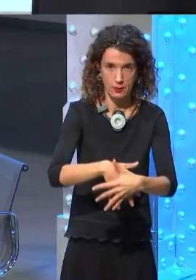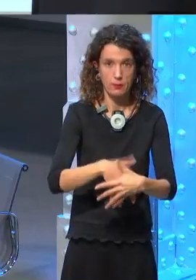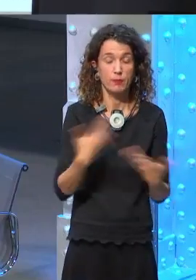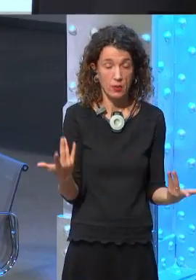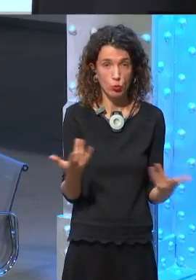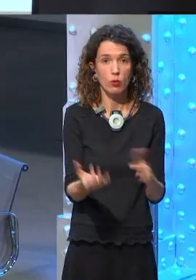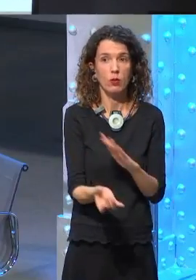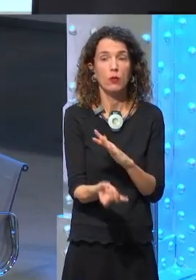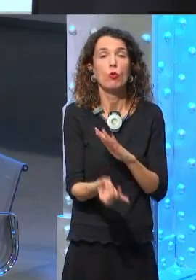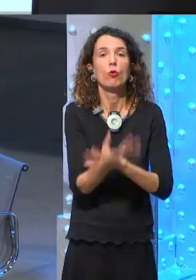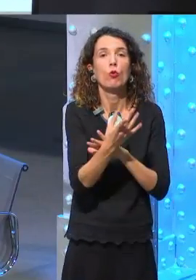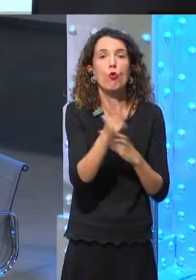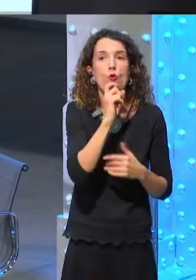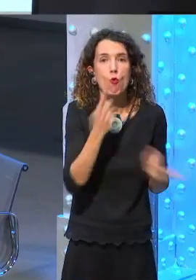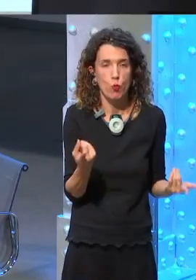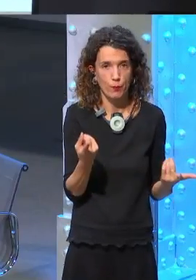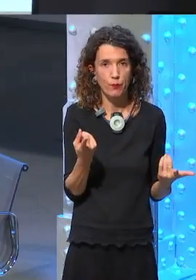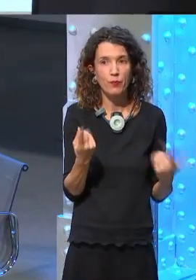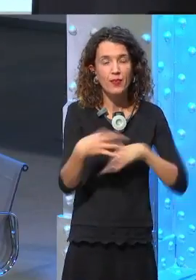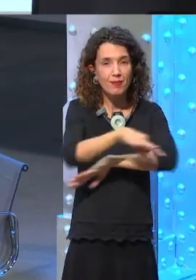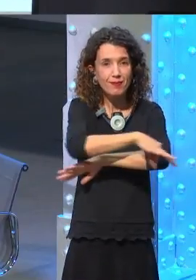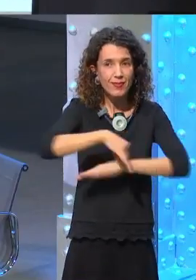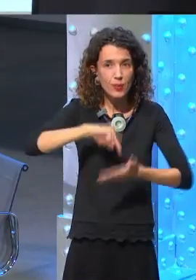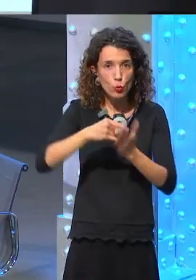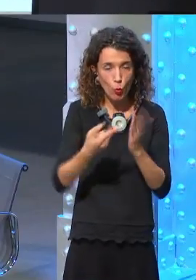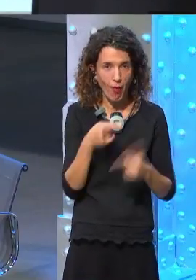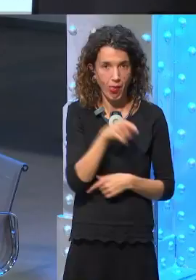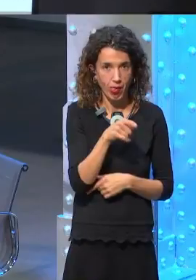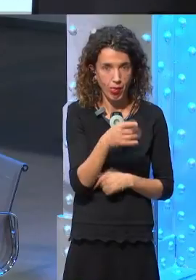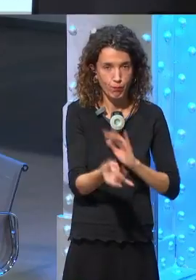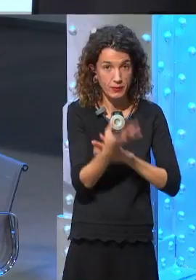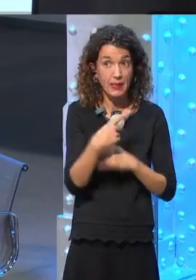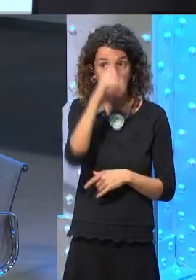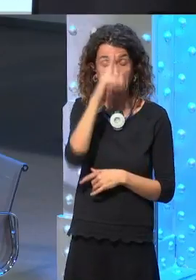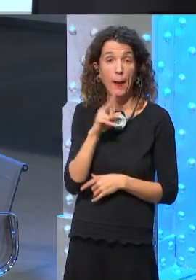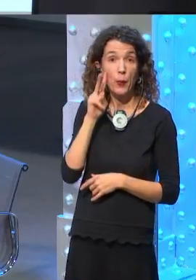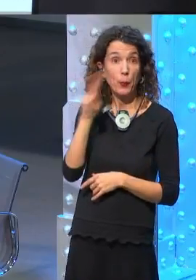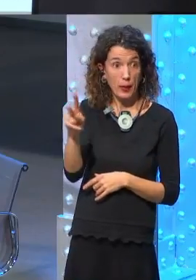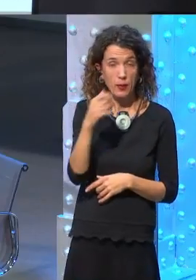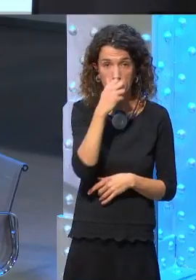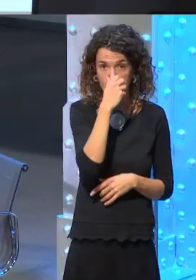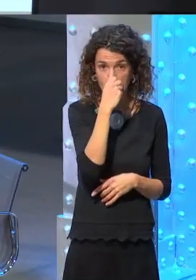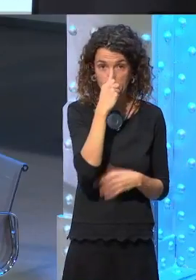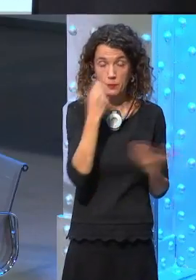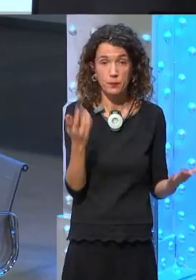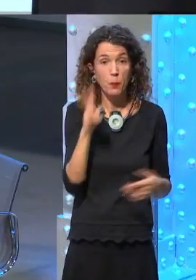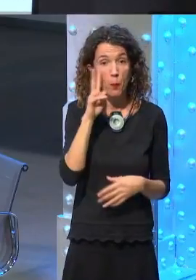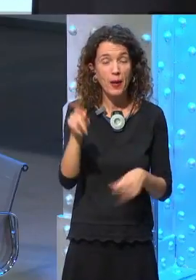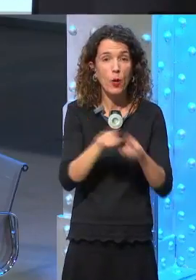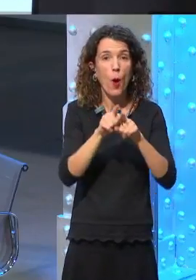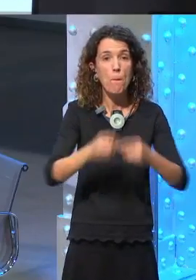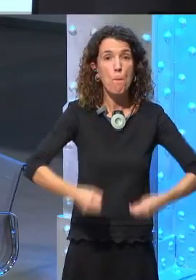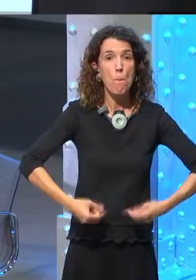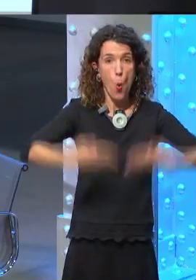expresa en términos arquitecturales, así que si os fijáis en la imagen veréis un